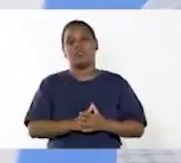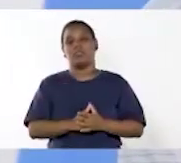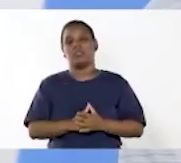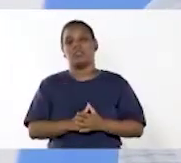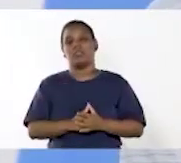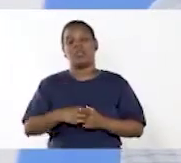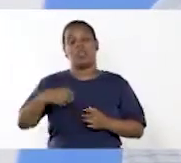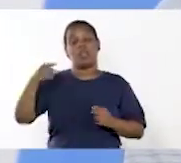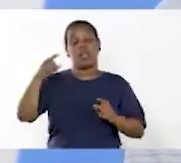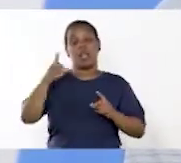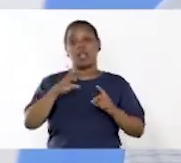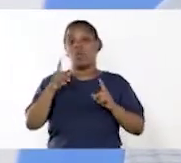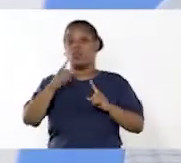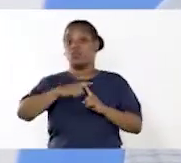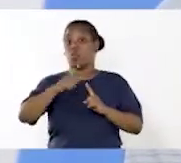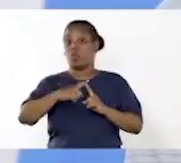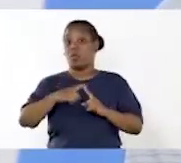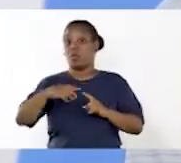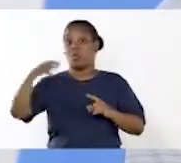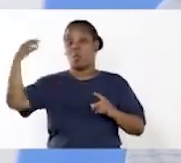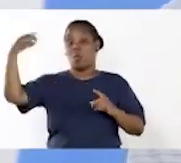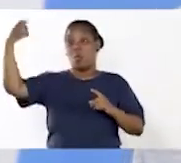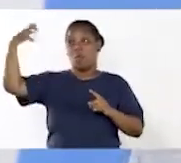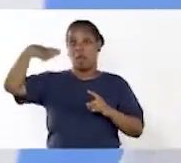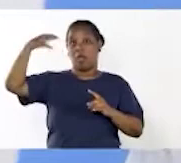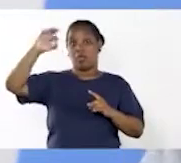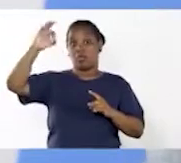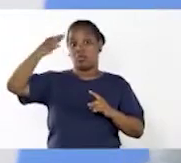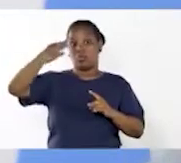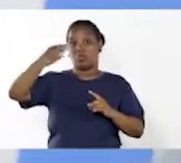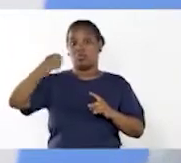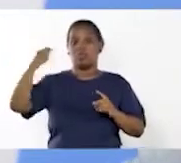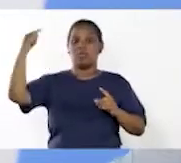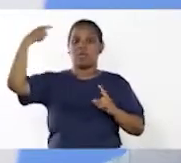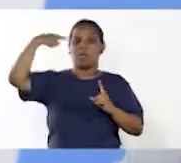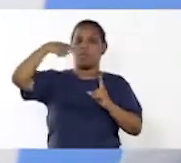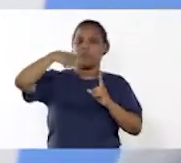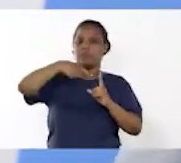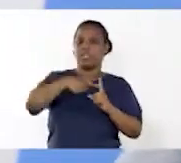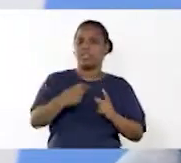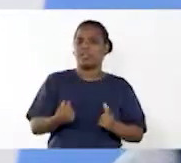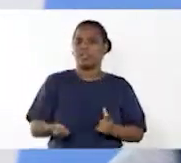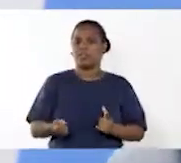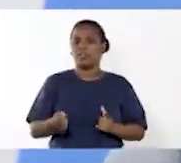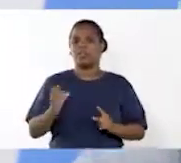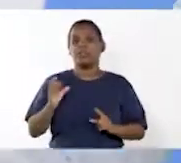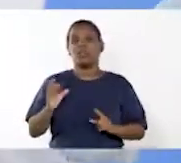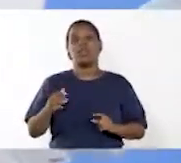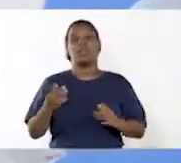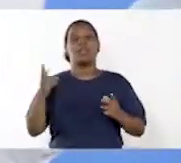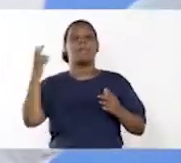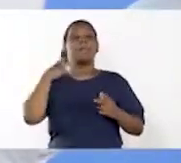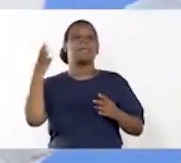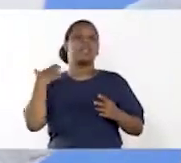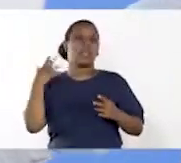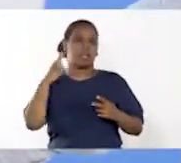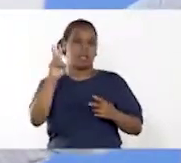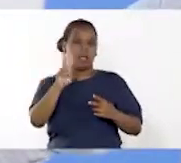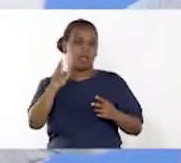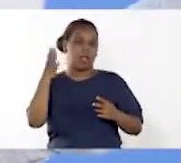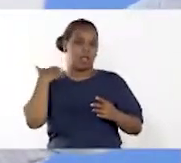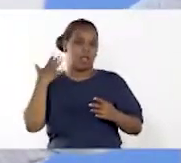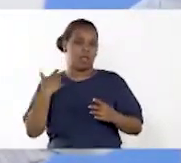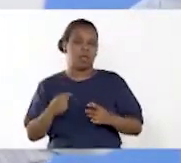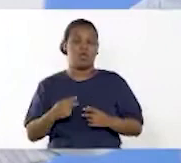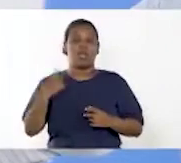trópicos, los rayos solares llegan perpendicularmente, pero cuando llegan perpendicularmente, cuando llegan directamente en el verano. Por lo tanto,